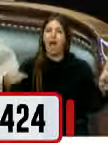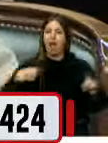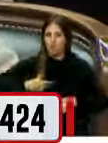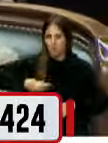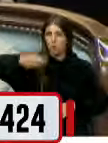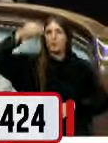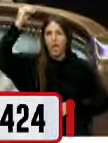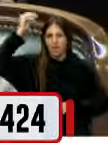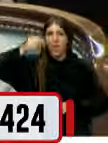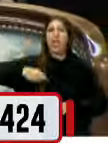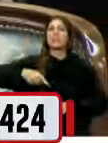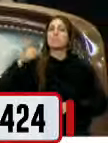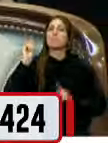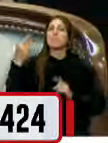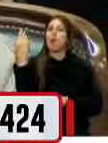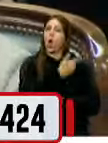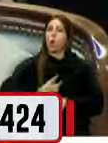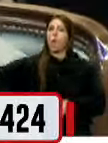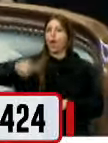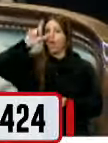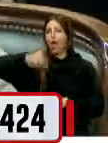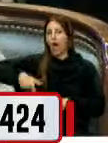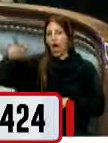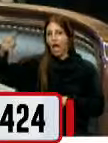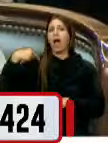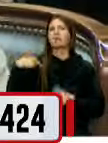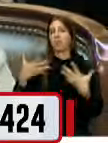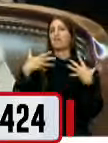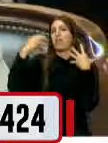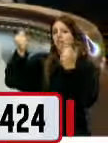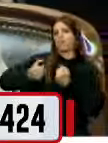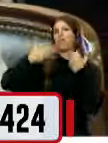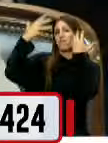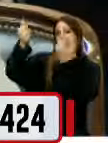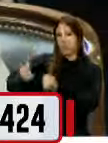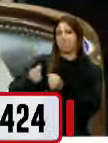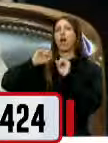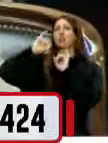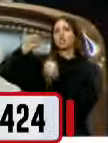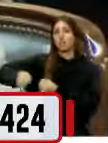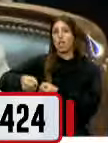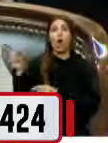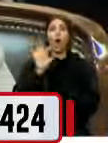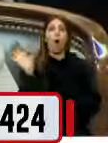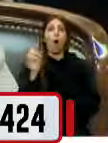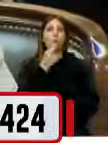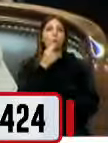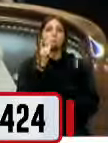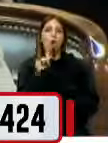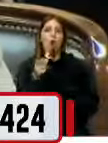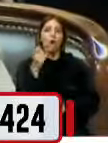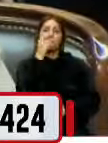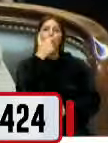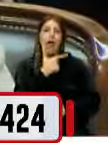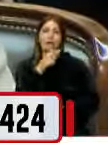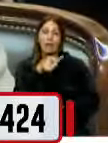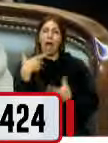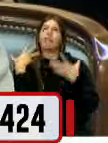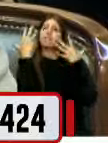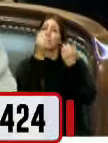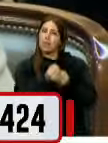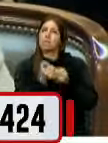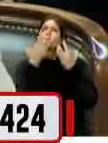nosotros, ahora debería haber empezado, no sabemos si empezó porque había refrea. Entendemos que si prima